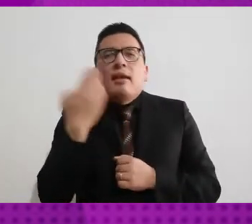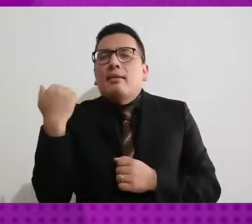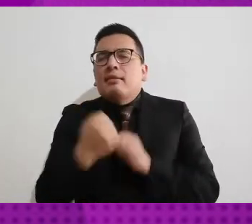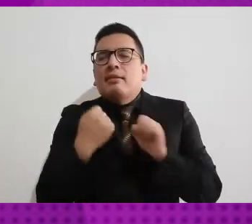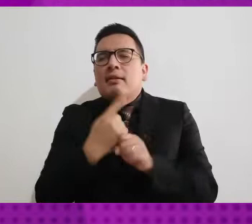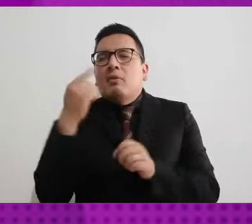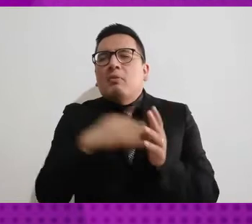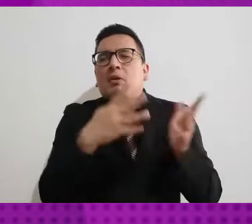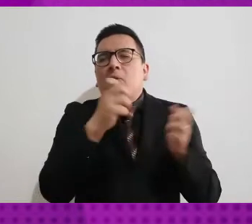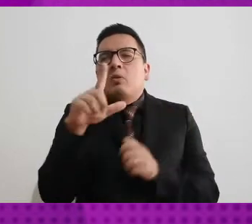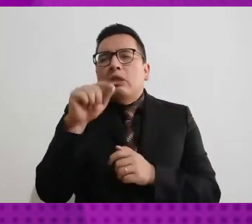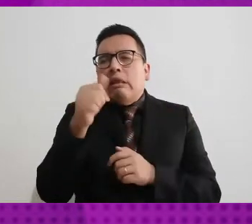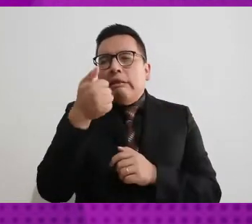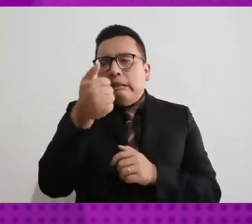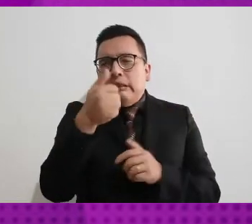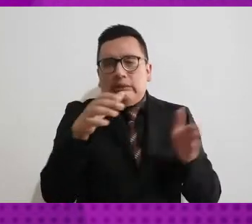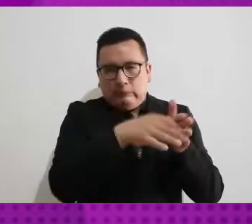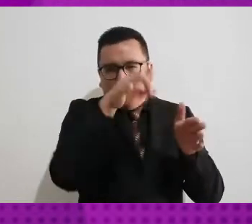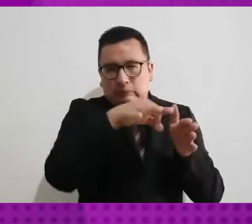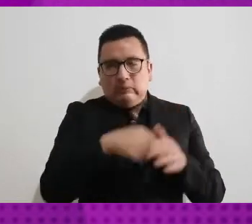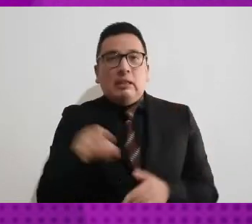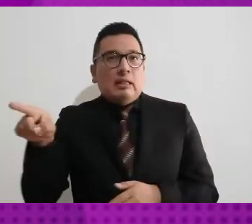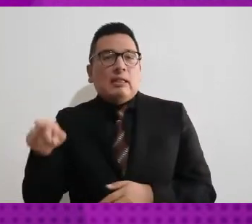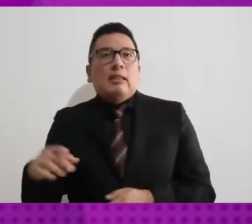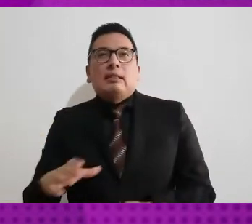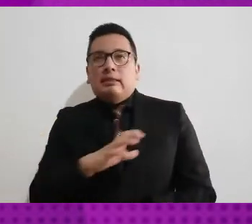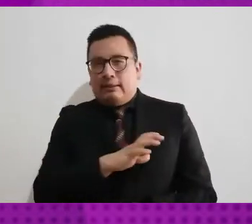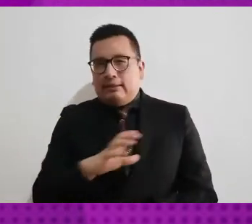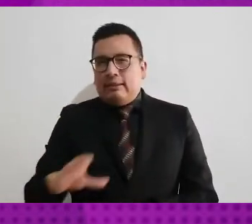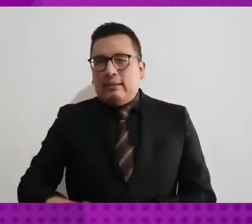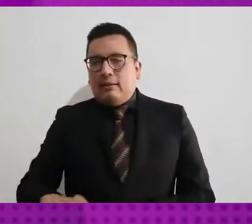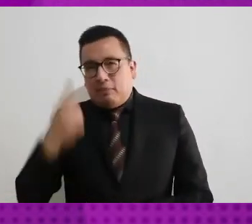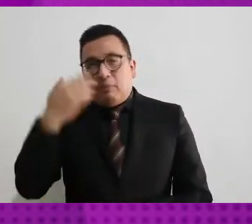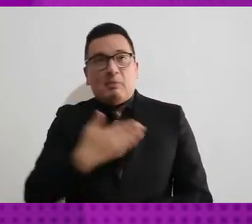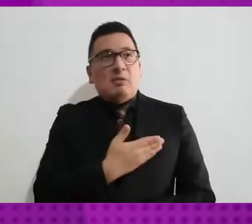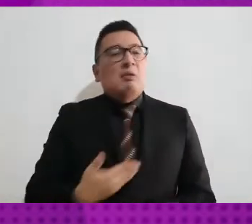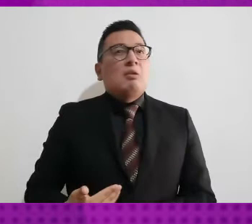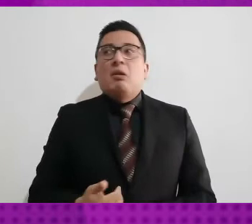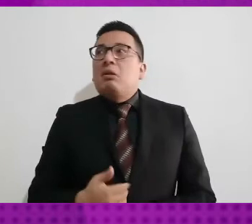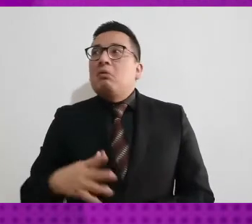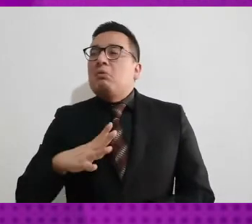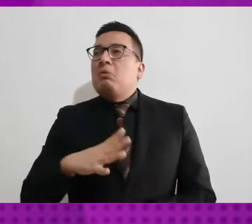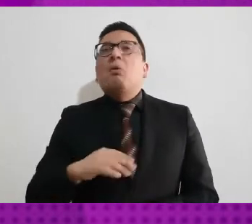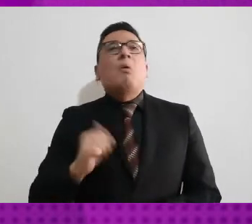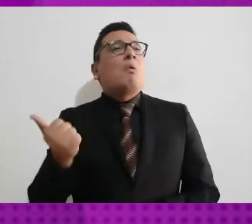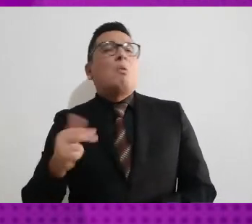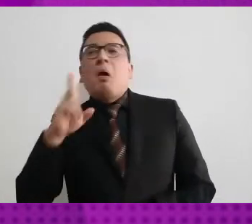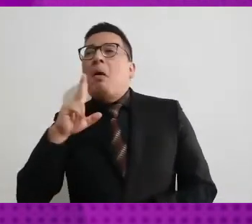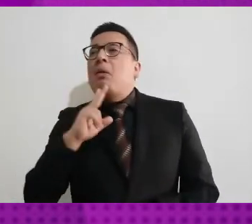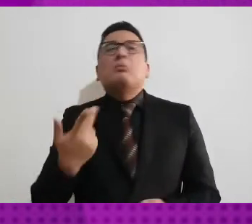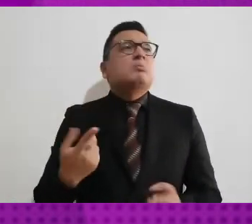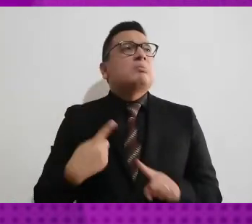de 1976 el candidato del PRI a la presidencia de la República no tuvo un solo opositor,